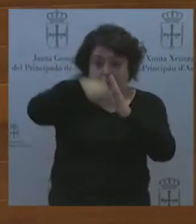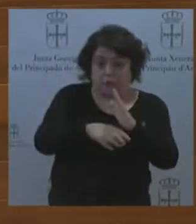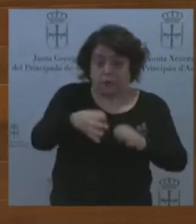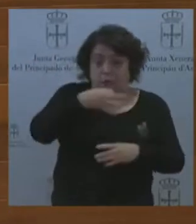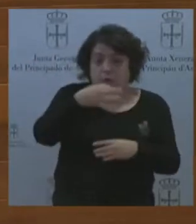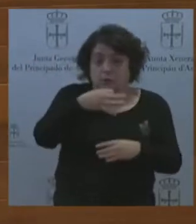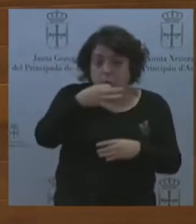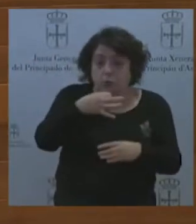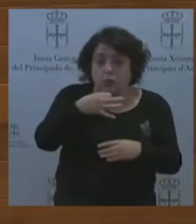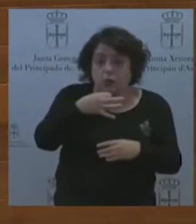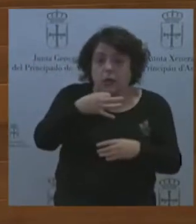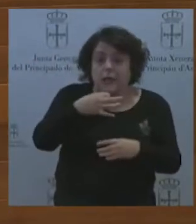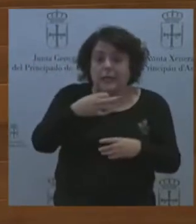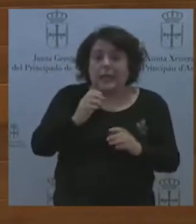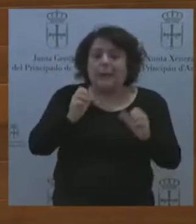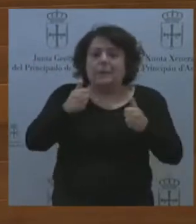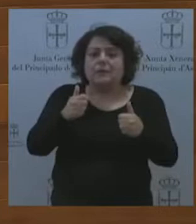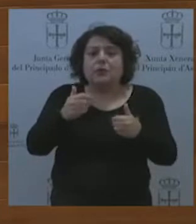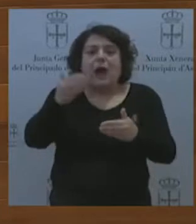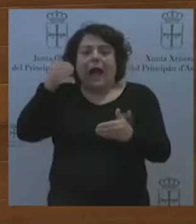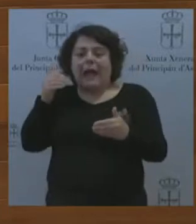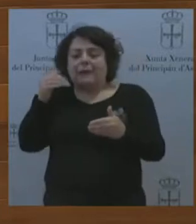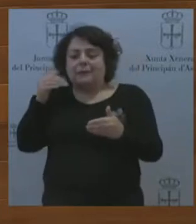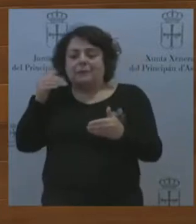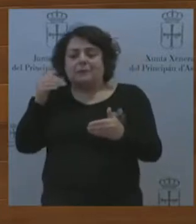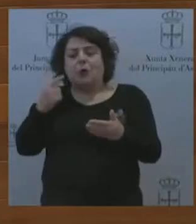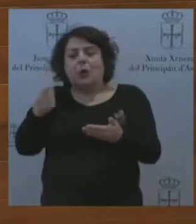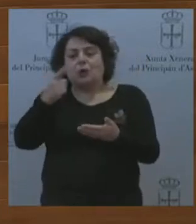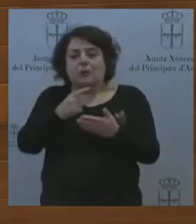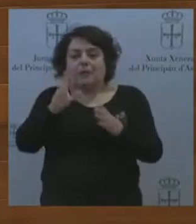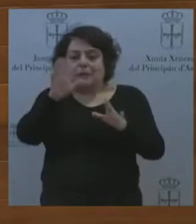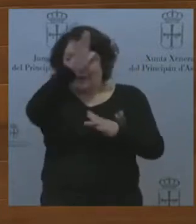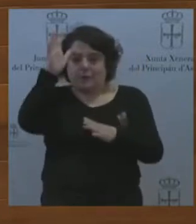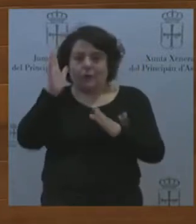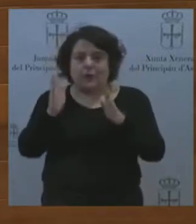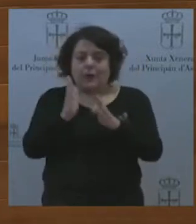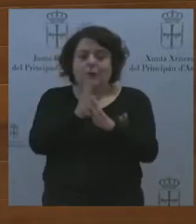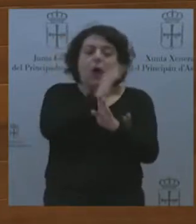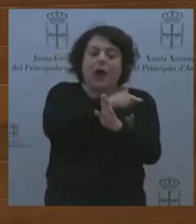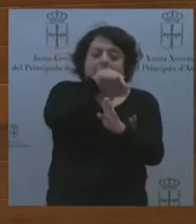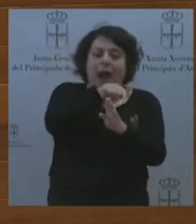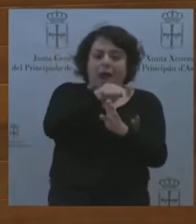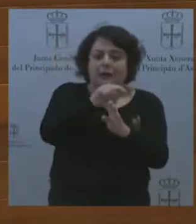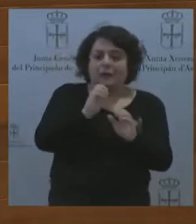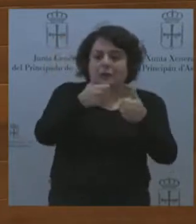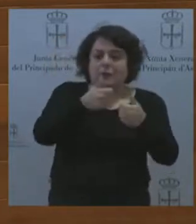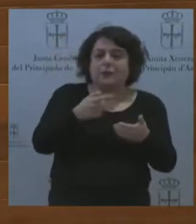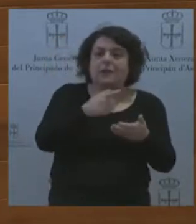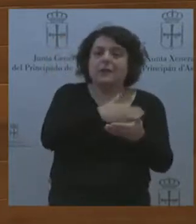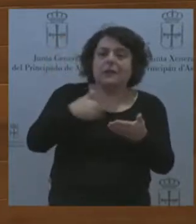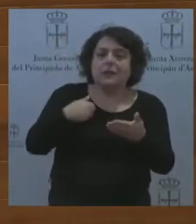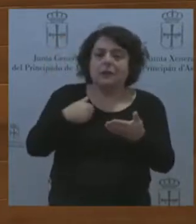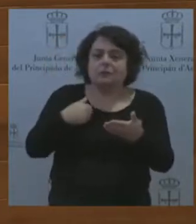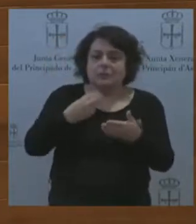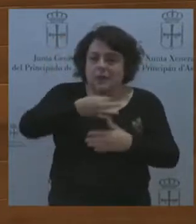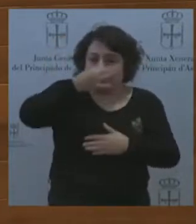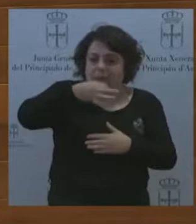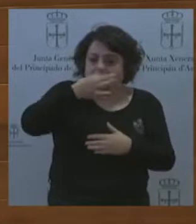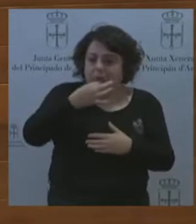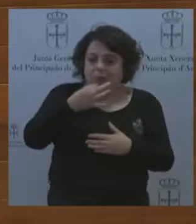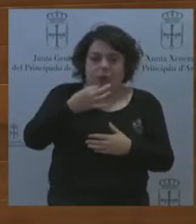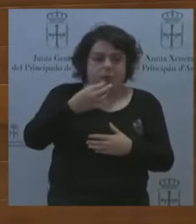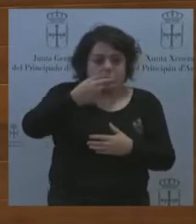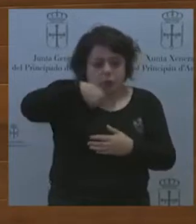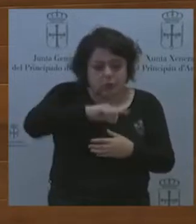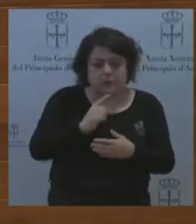al inicio del verano, queremos recordarles que sobre nuestra intervención y sobre las de cada uno de ustedes planea la sombra del